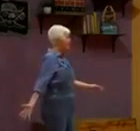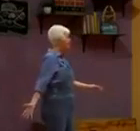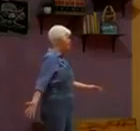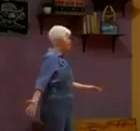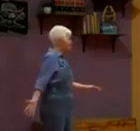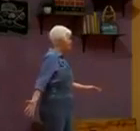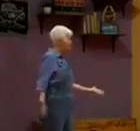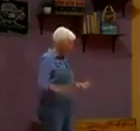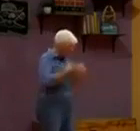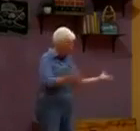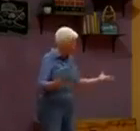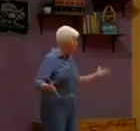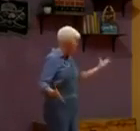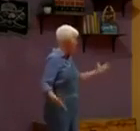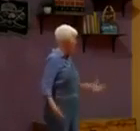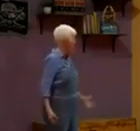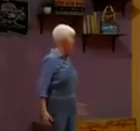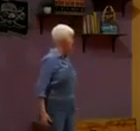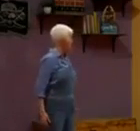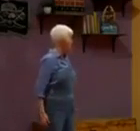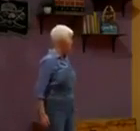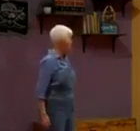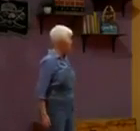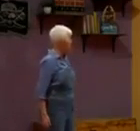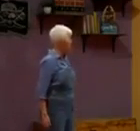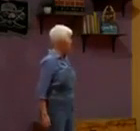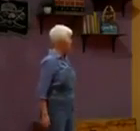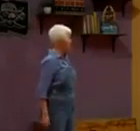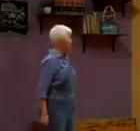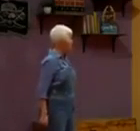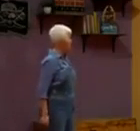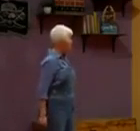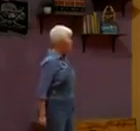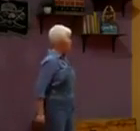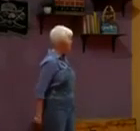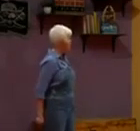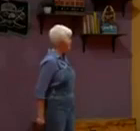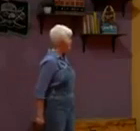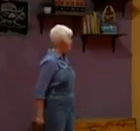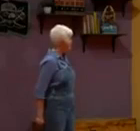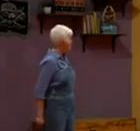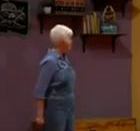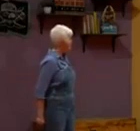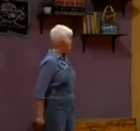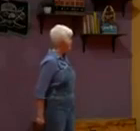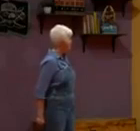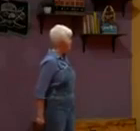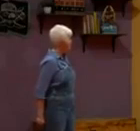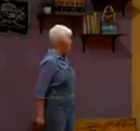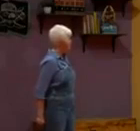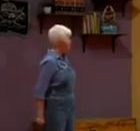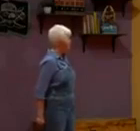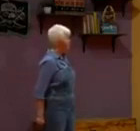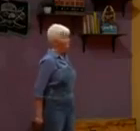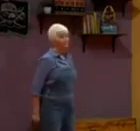de arreglar las cosas primero hablando y dialogando. A la de tres se me van. Una, dos, tres.